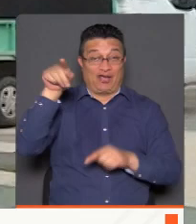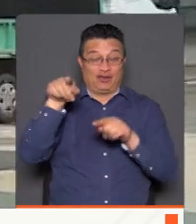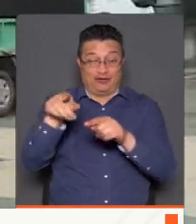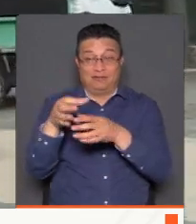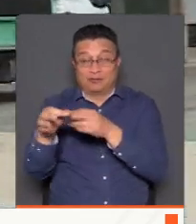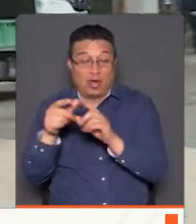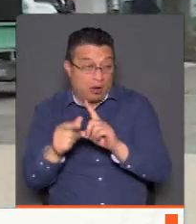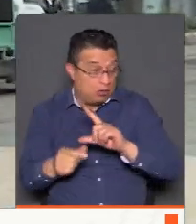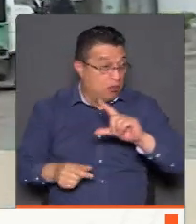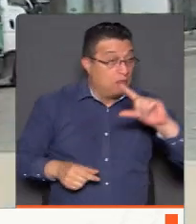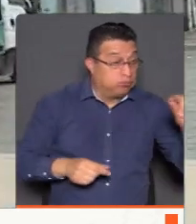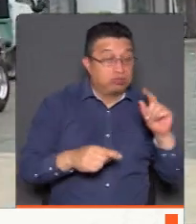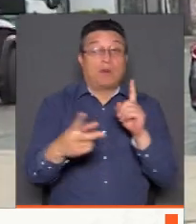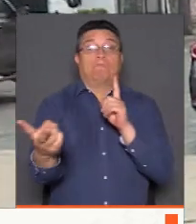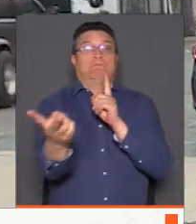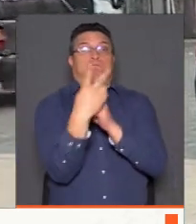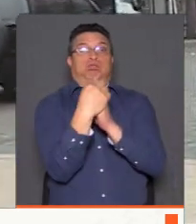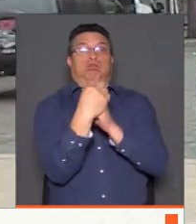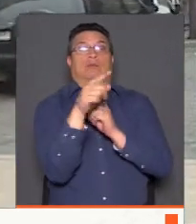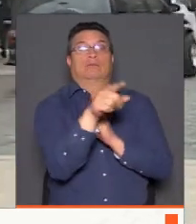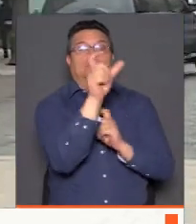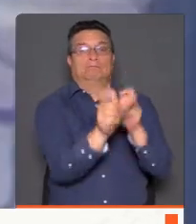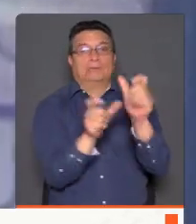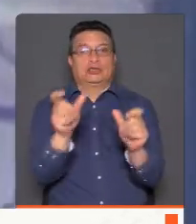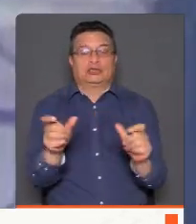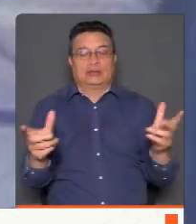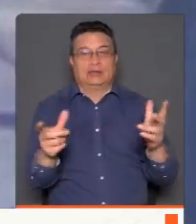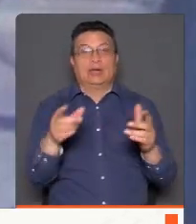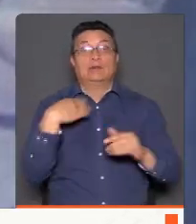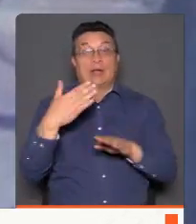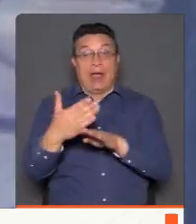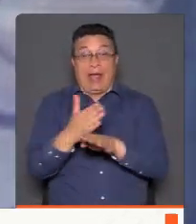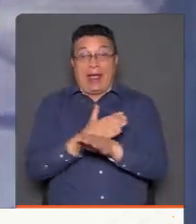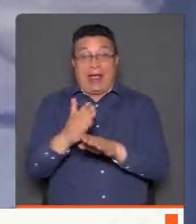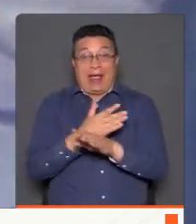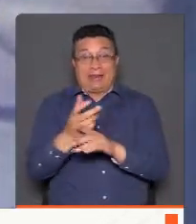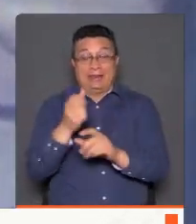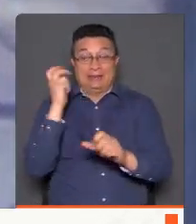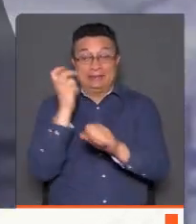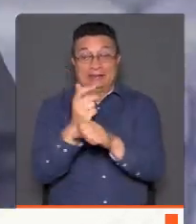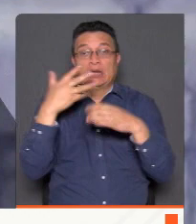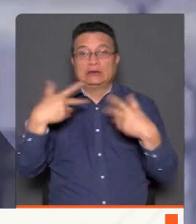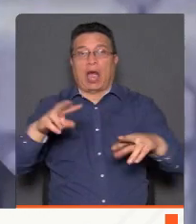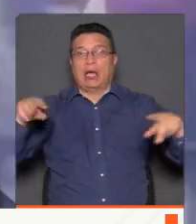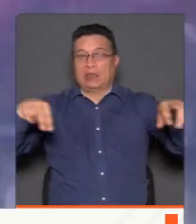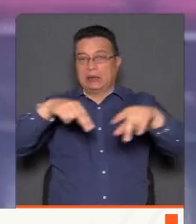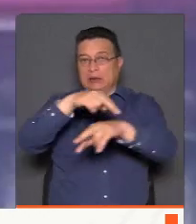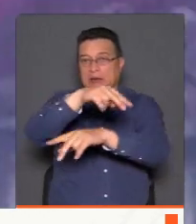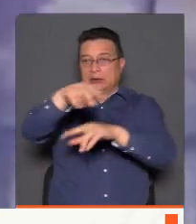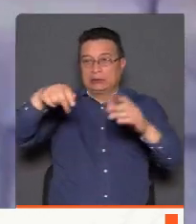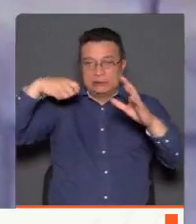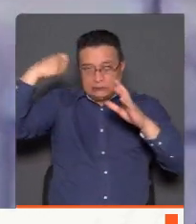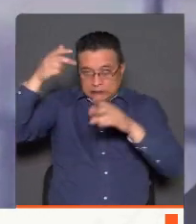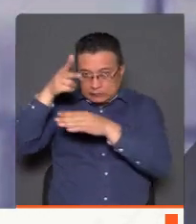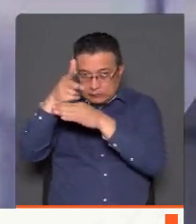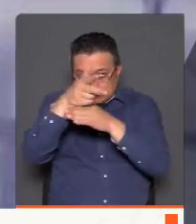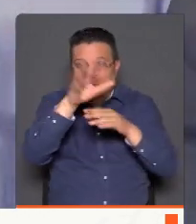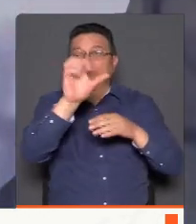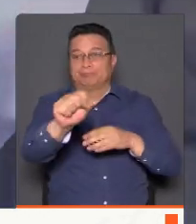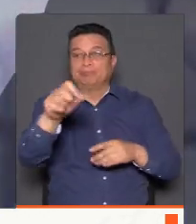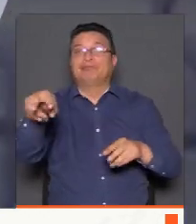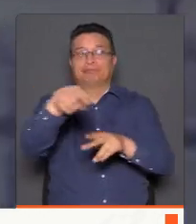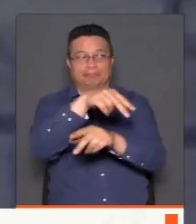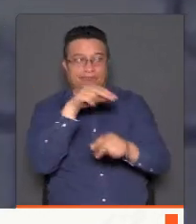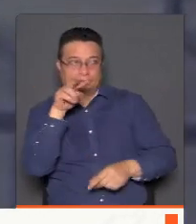fue interceptado por estos sujetos, los que minutos antes del asalto ya rondaban el sector, según consta en registros de